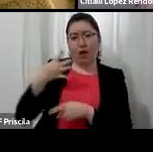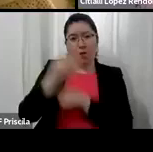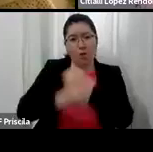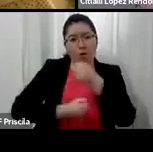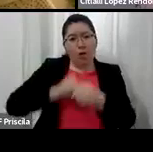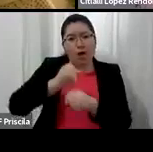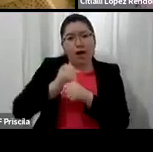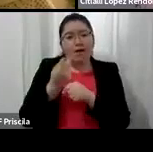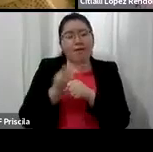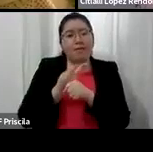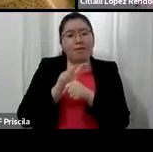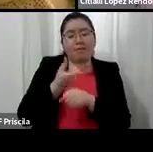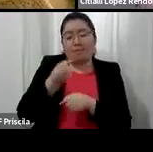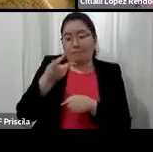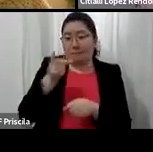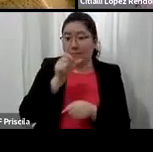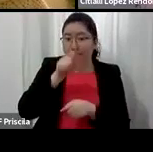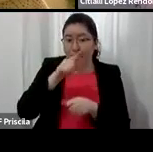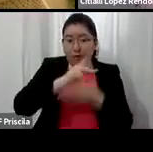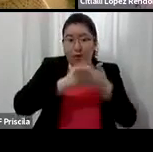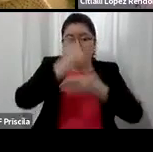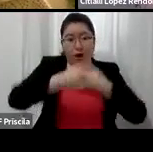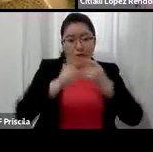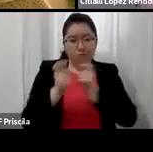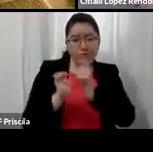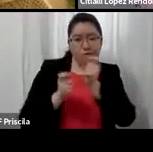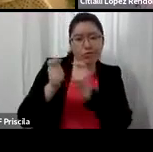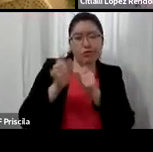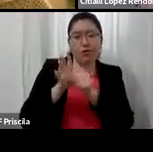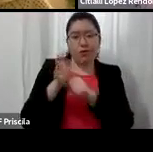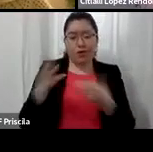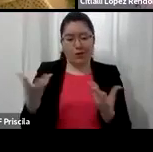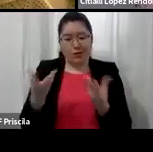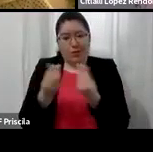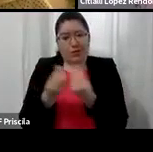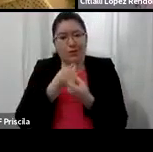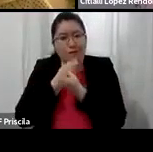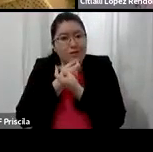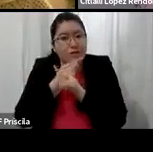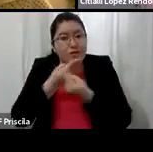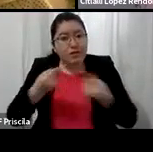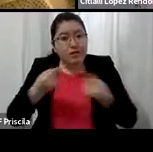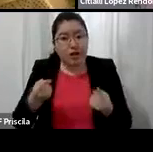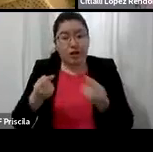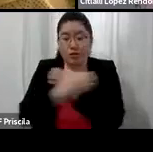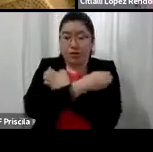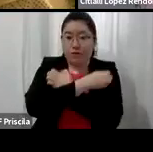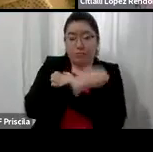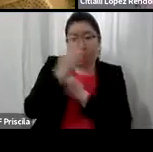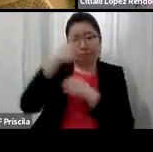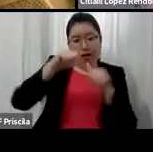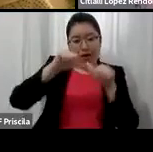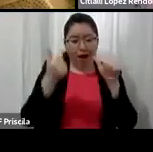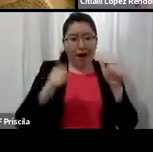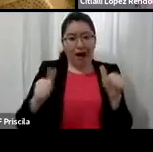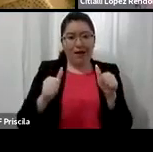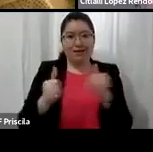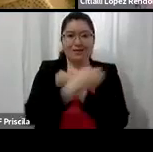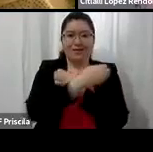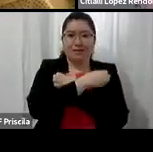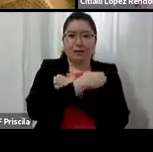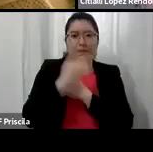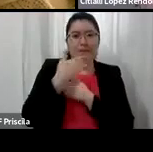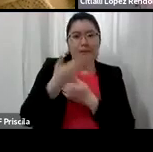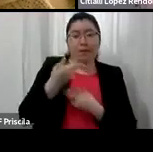investigación, acción participativa con comunidades infantiles enfocadas en las artes aplicadas para el desarrollo educativo y